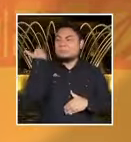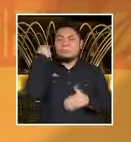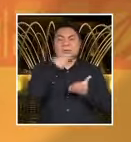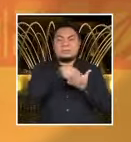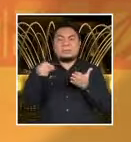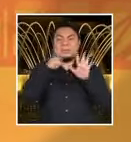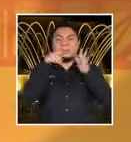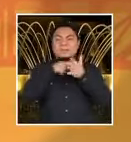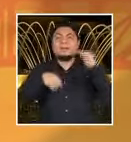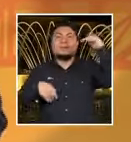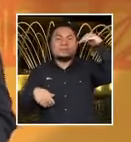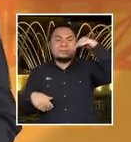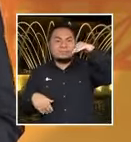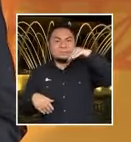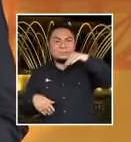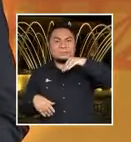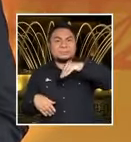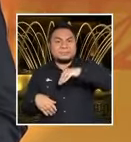últimas 9 semanas.